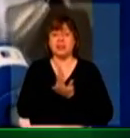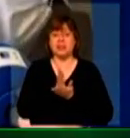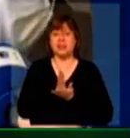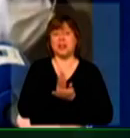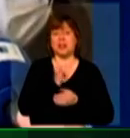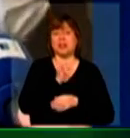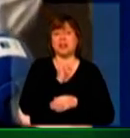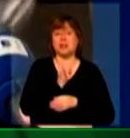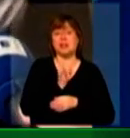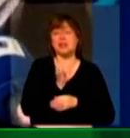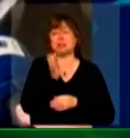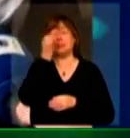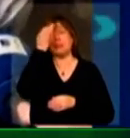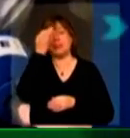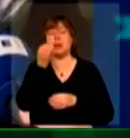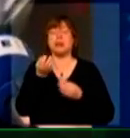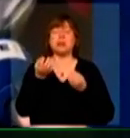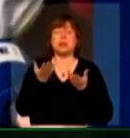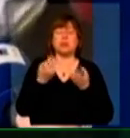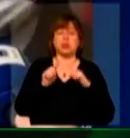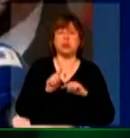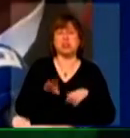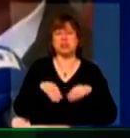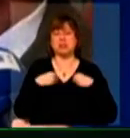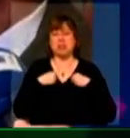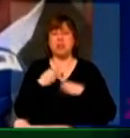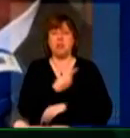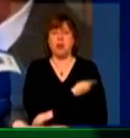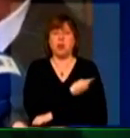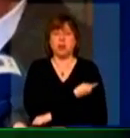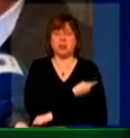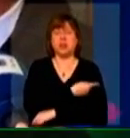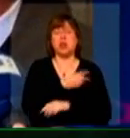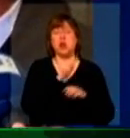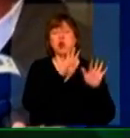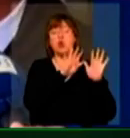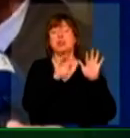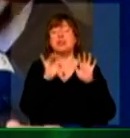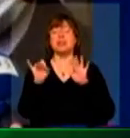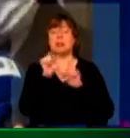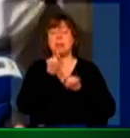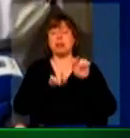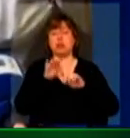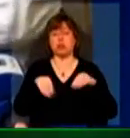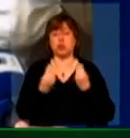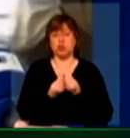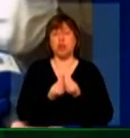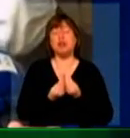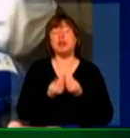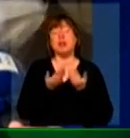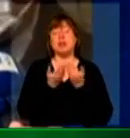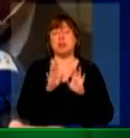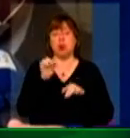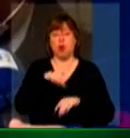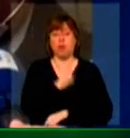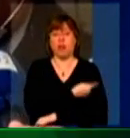hay que hacer operativos especiales. Bueno, accedieron a vacunarse, es un universo de un entorno de 900 personas que comienzan a vacunarse en el día